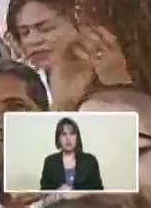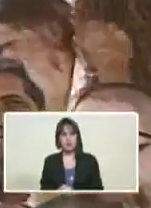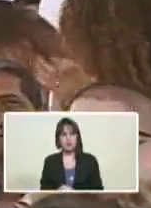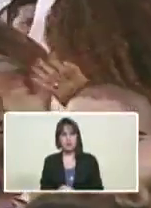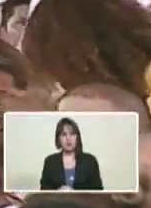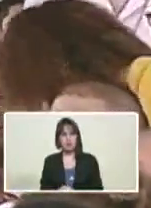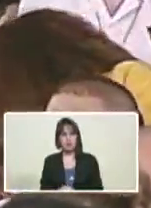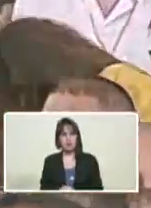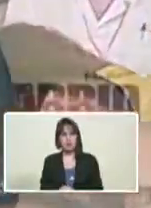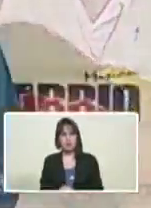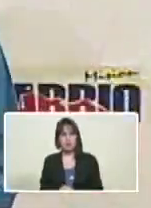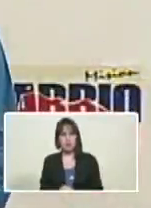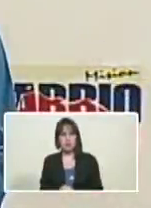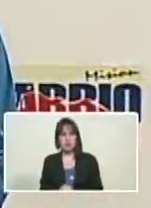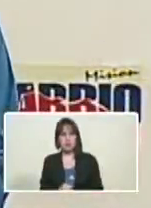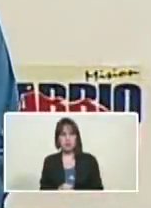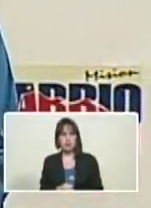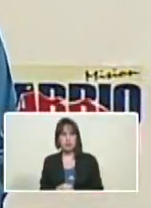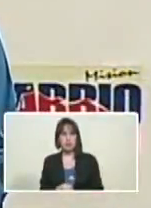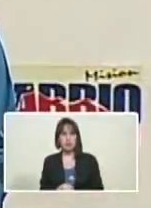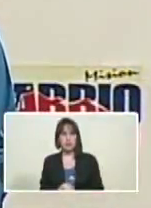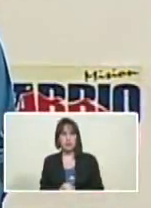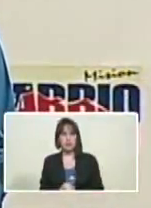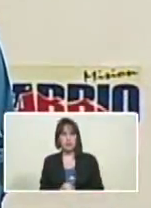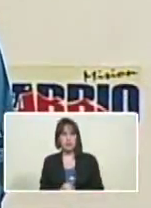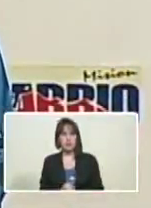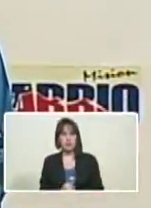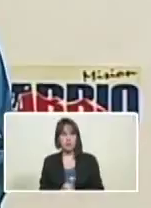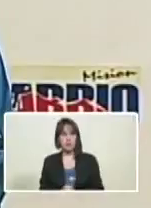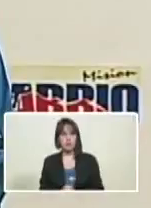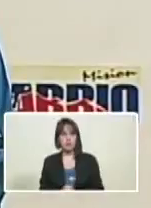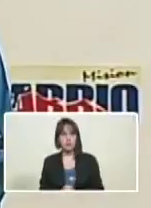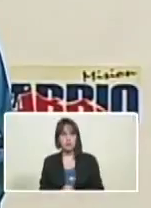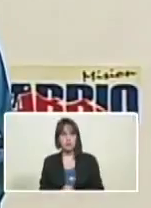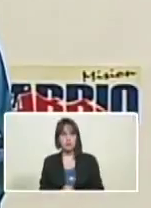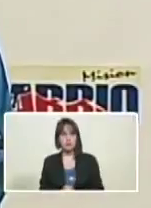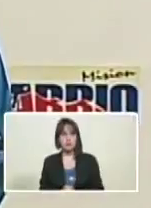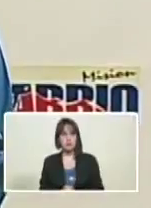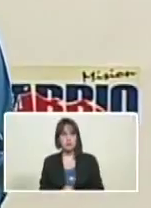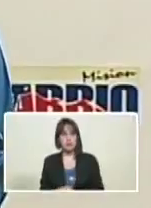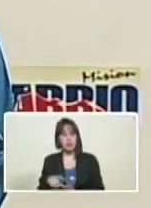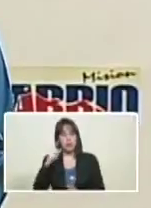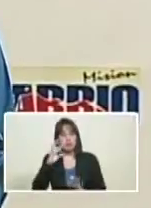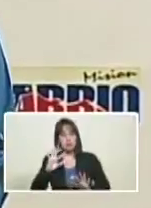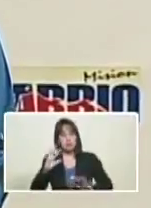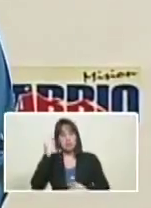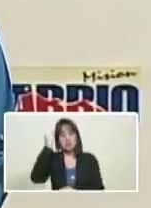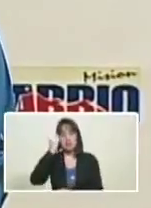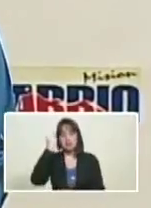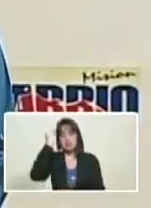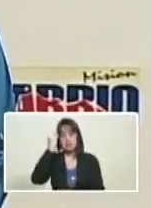no sé cómo llamarla, escúcheme bien, si crítica, valga la crítica.